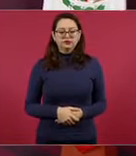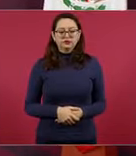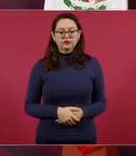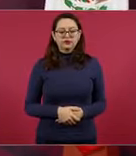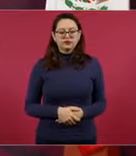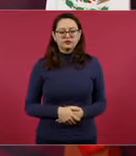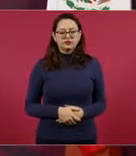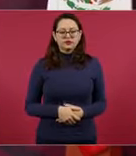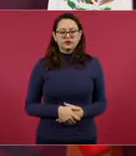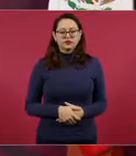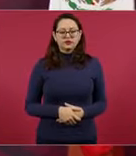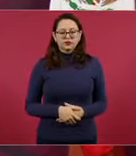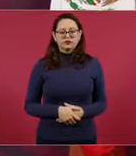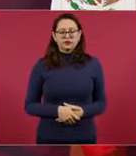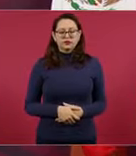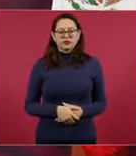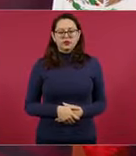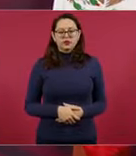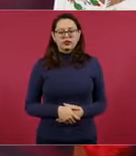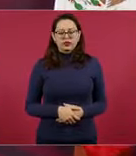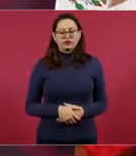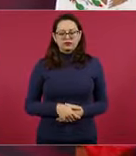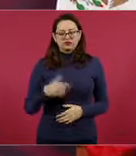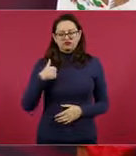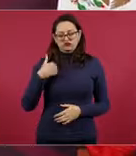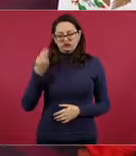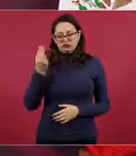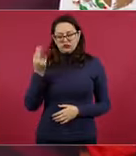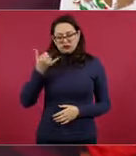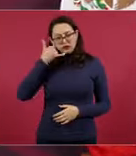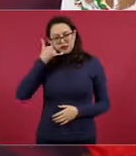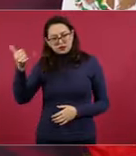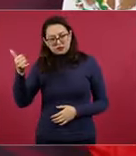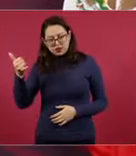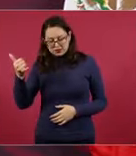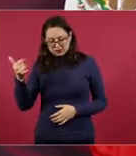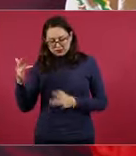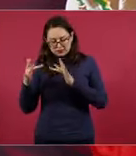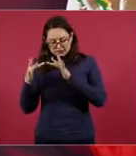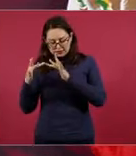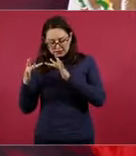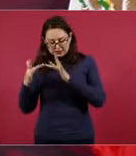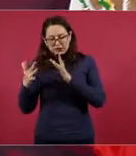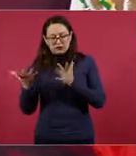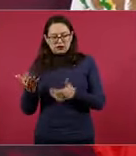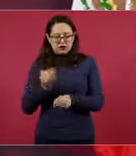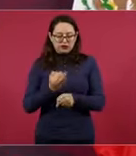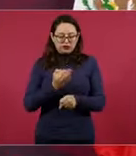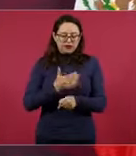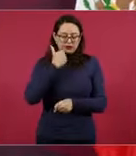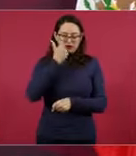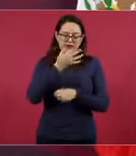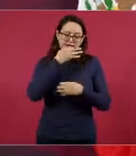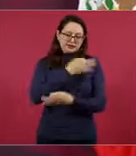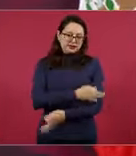voy a hablar de todas maneras, pero lo tenía yo presente, pero como sale ahora lo de Tabasco, pues aprovecho